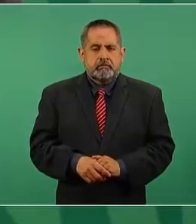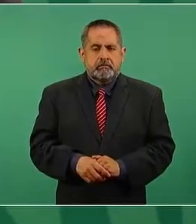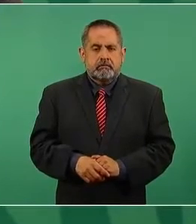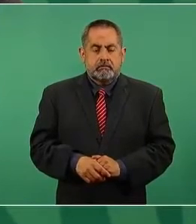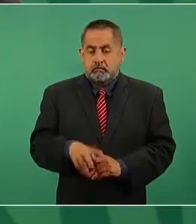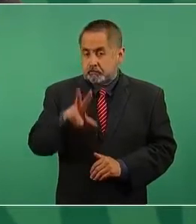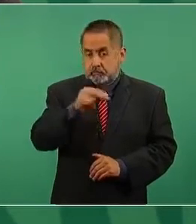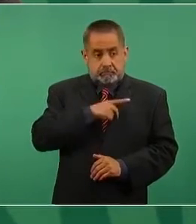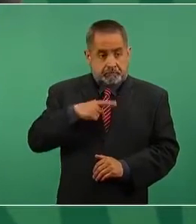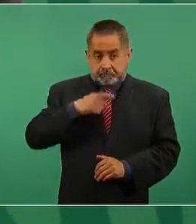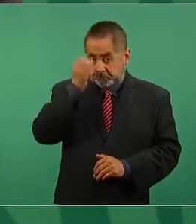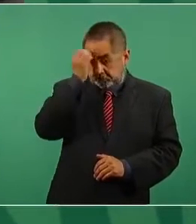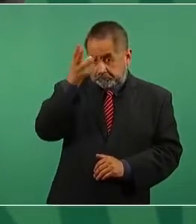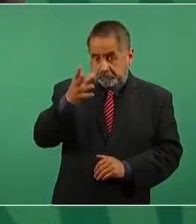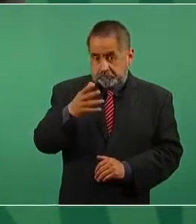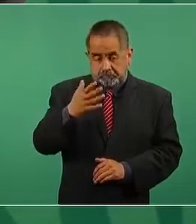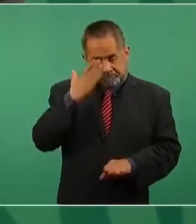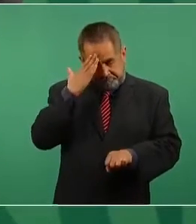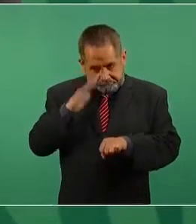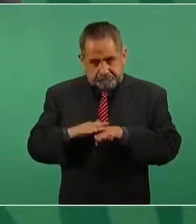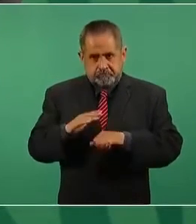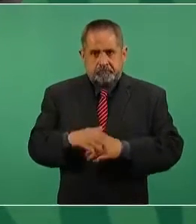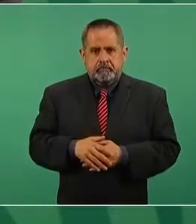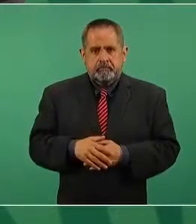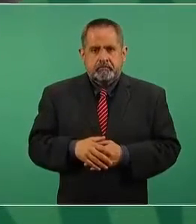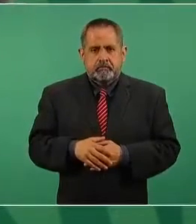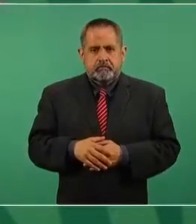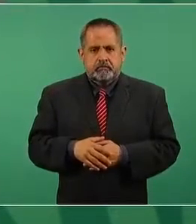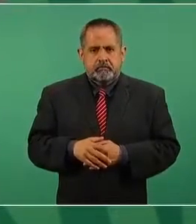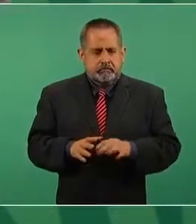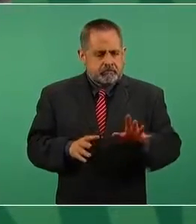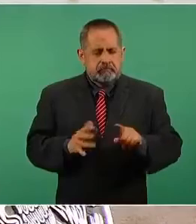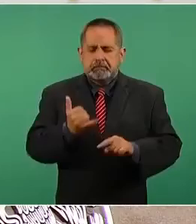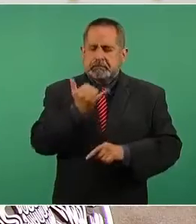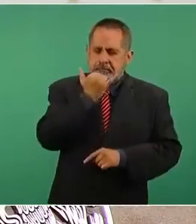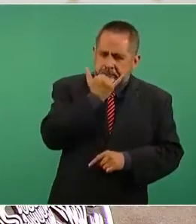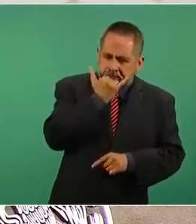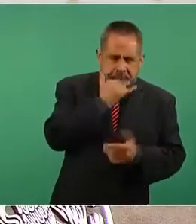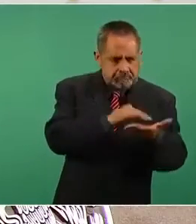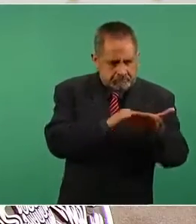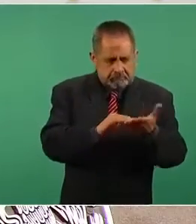no hay que olvidar. Cuando se dice ni perdón ni olvido, perdón sí,